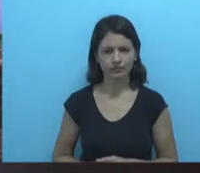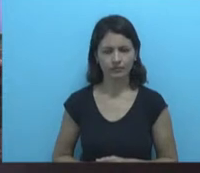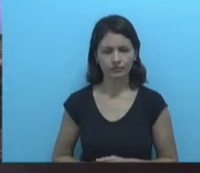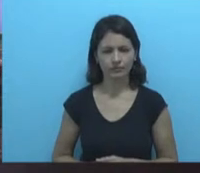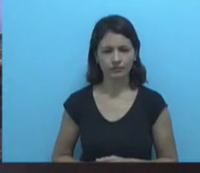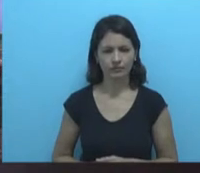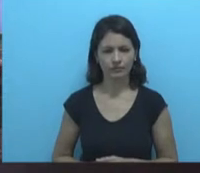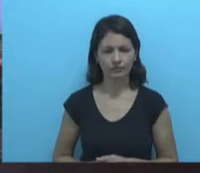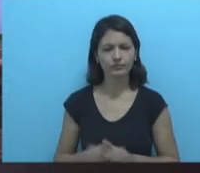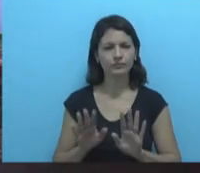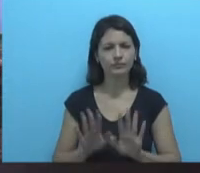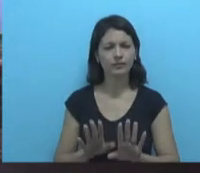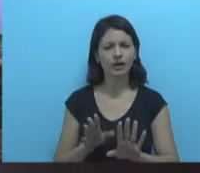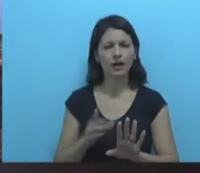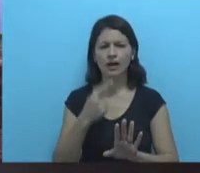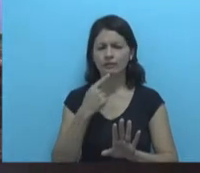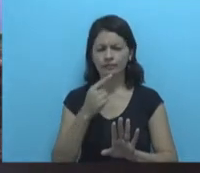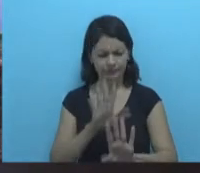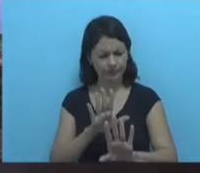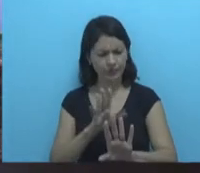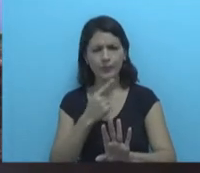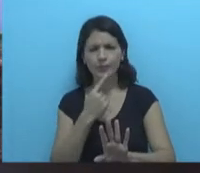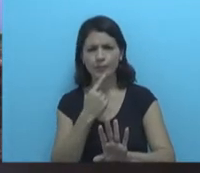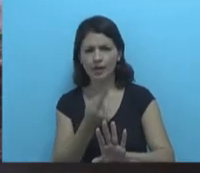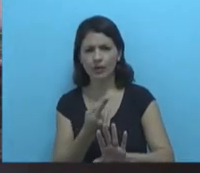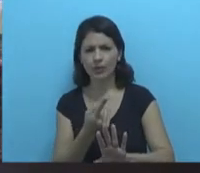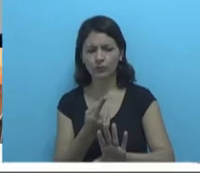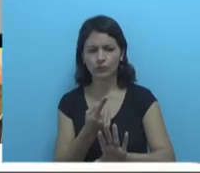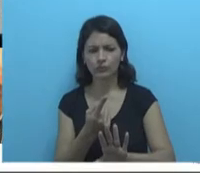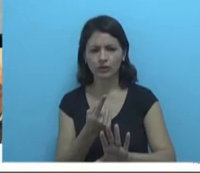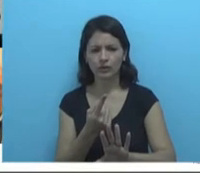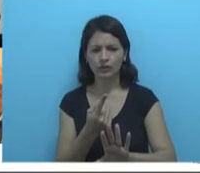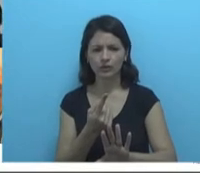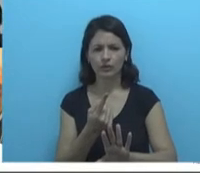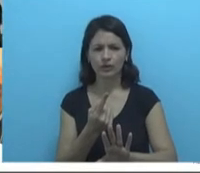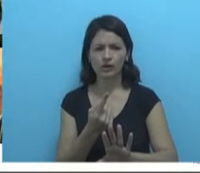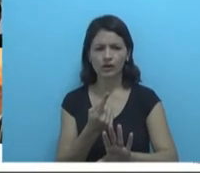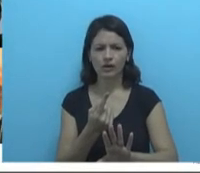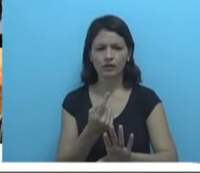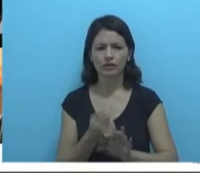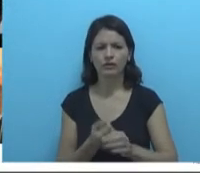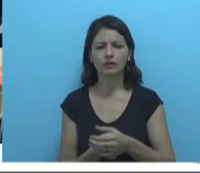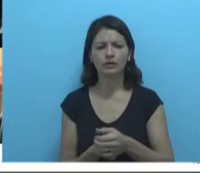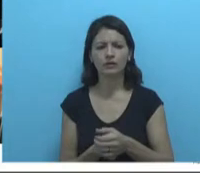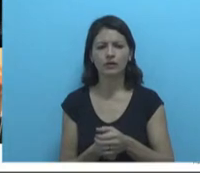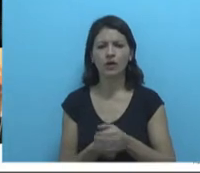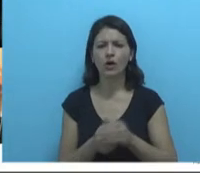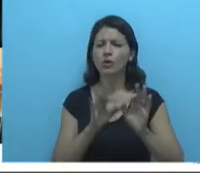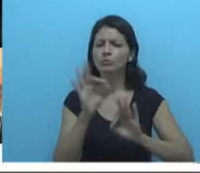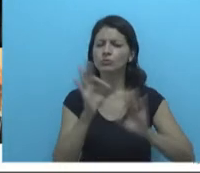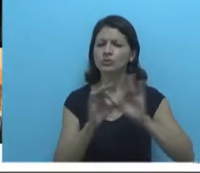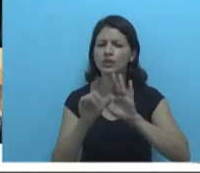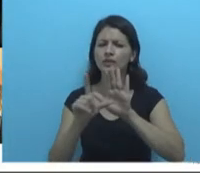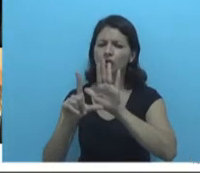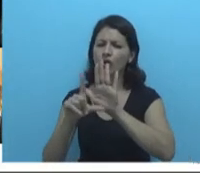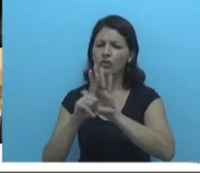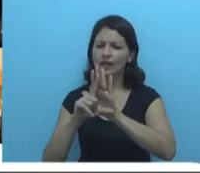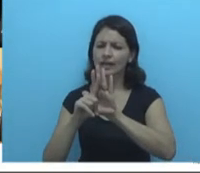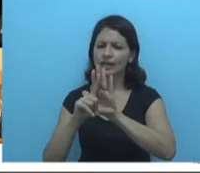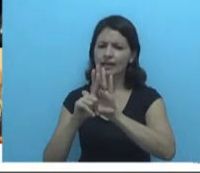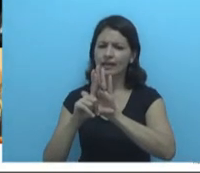porque no lo agendamos de esa manera en labor parlamentaria. El proyecto de ley venido en